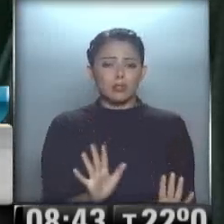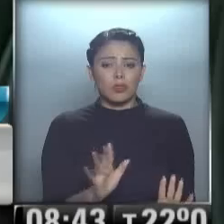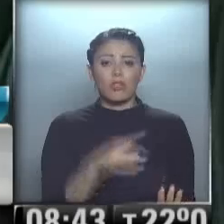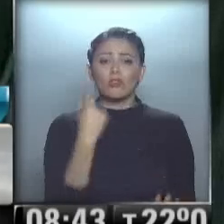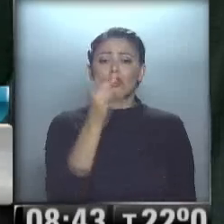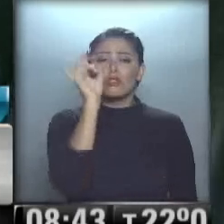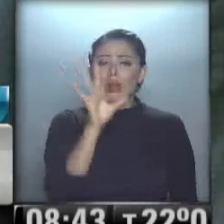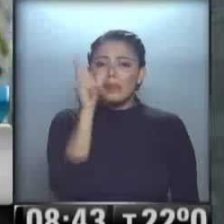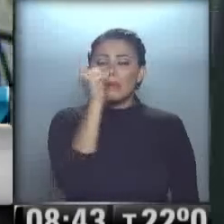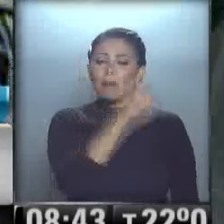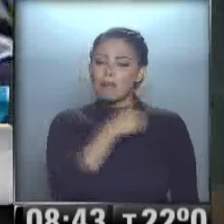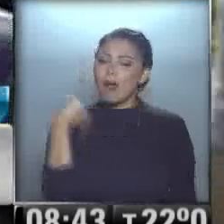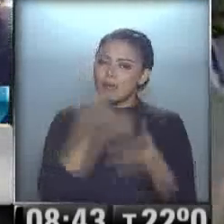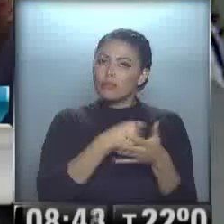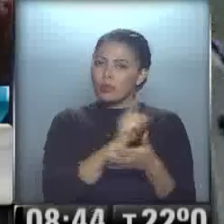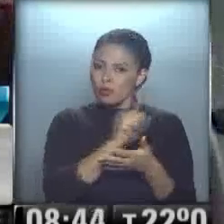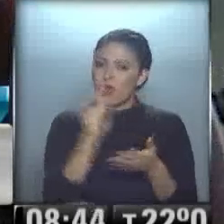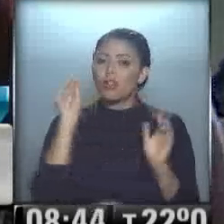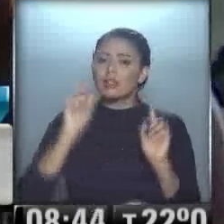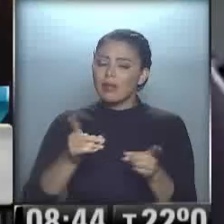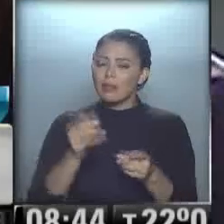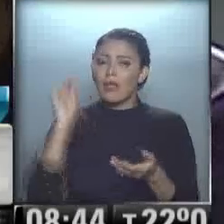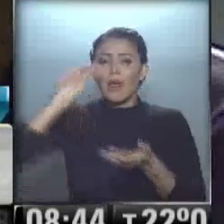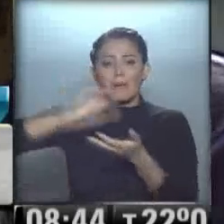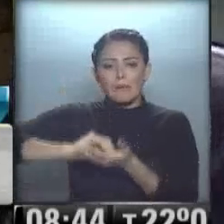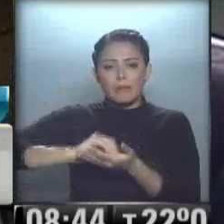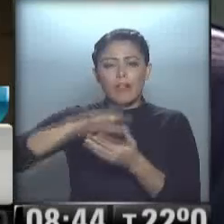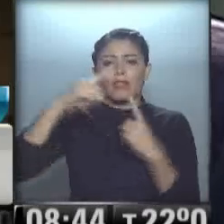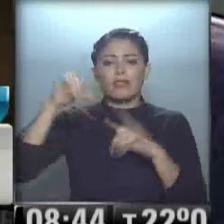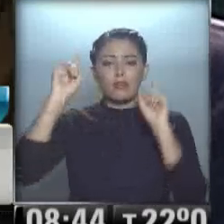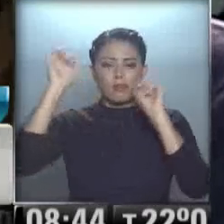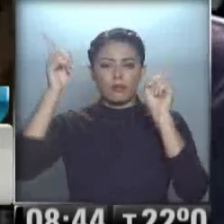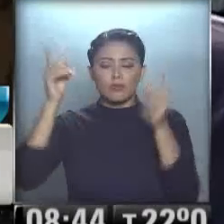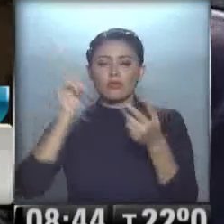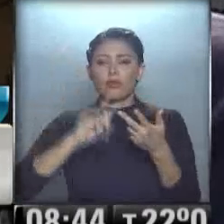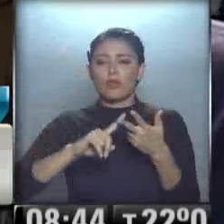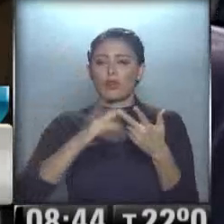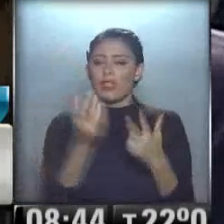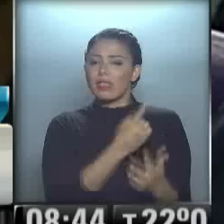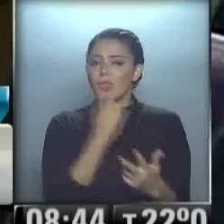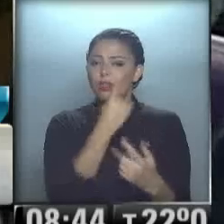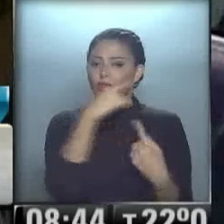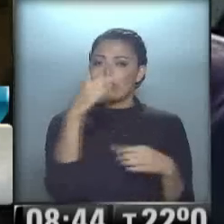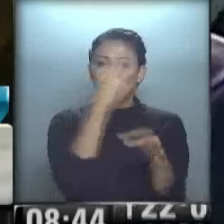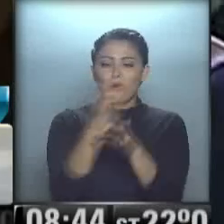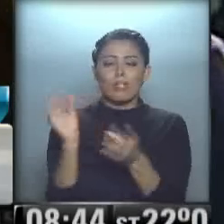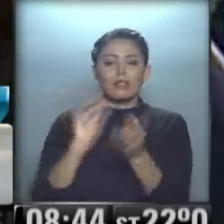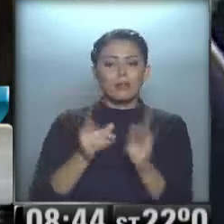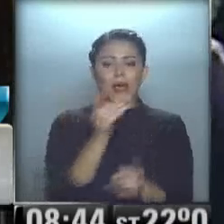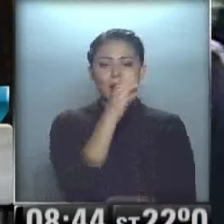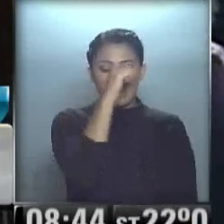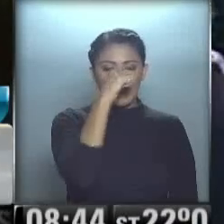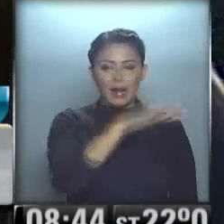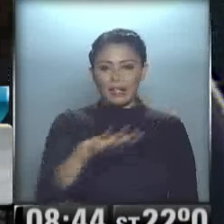nada más los papás los que estamos peleando vamos a sumar Al conjunto de los docentes a las conducciones de las escuelas y los jardines para